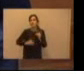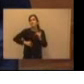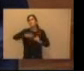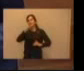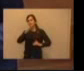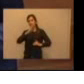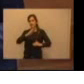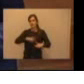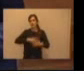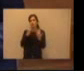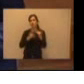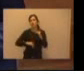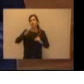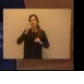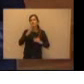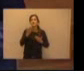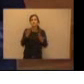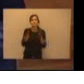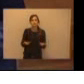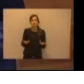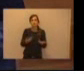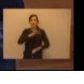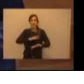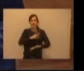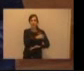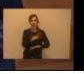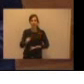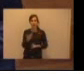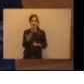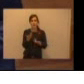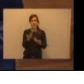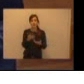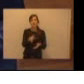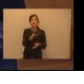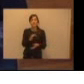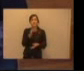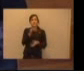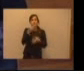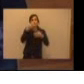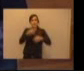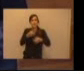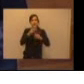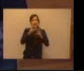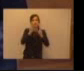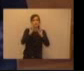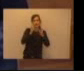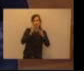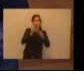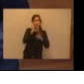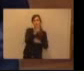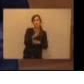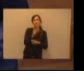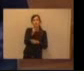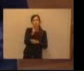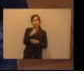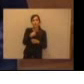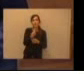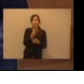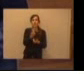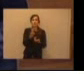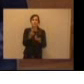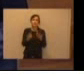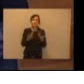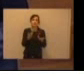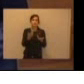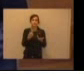competencias. Y es verdad que de la mano de la privatización se han dado corruptelas, casos de corrupción. De lo que discrepo radicalmente es de